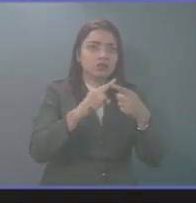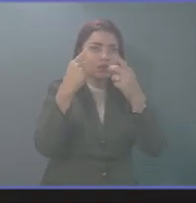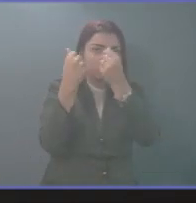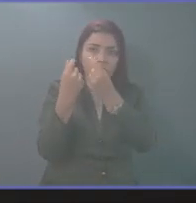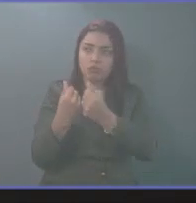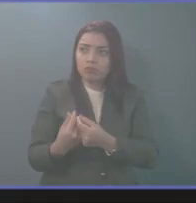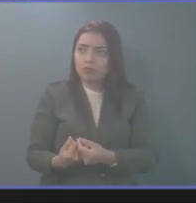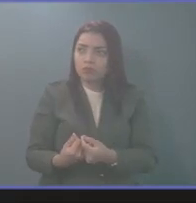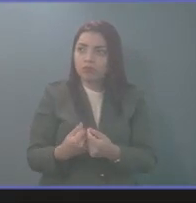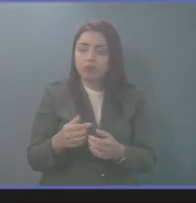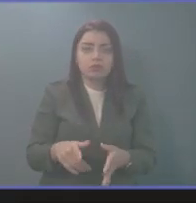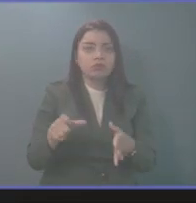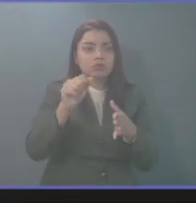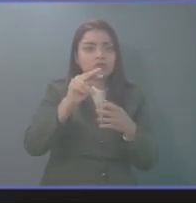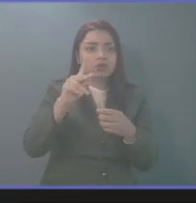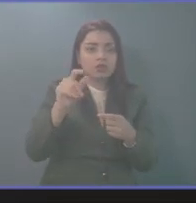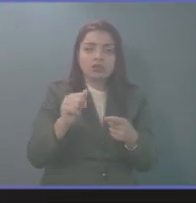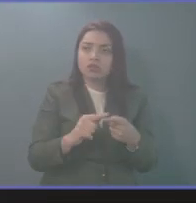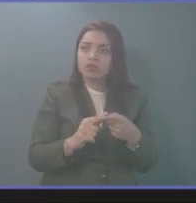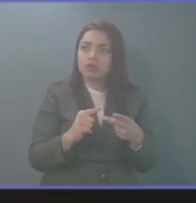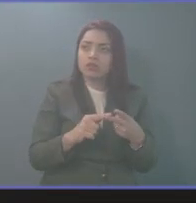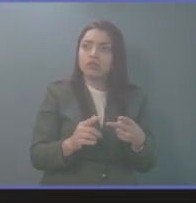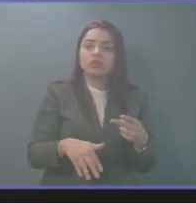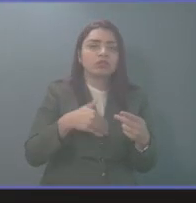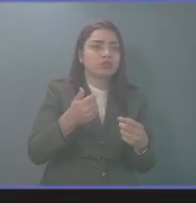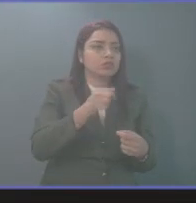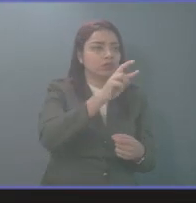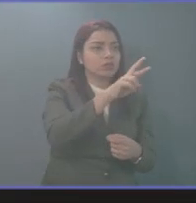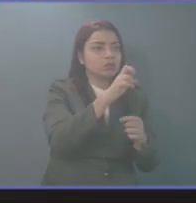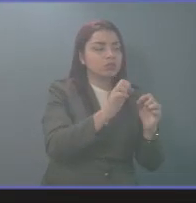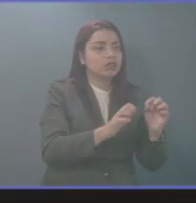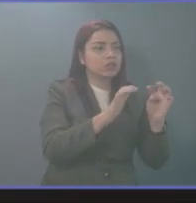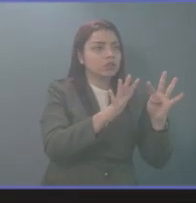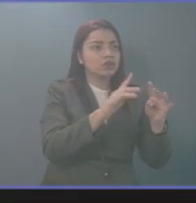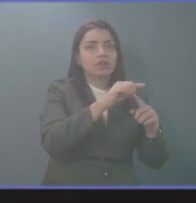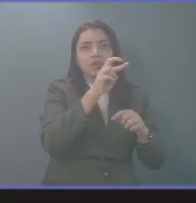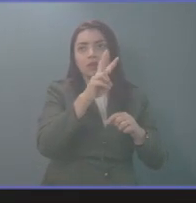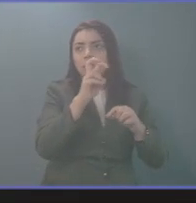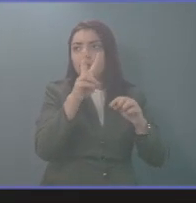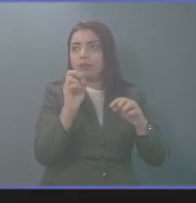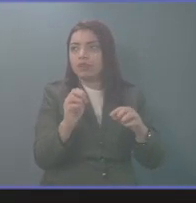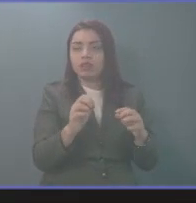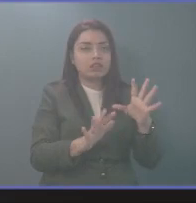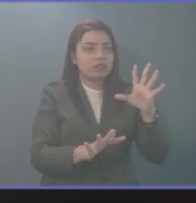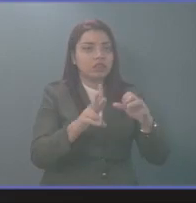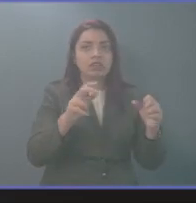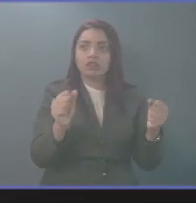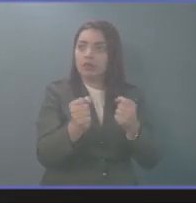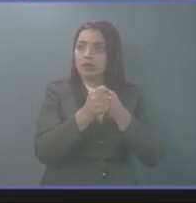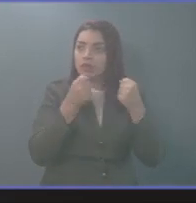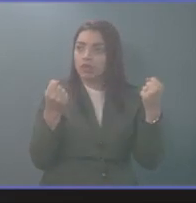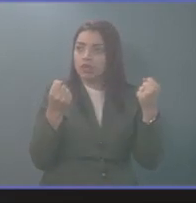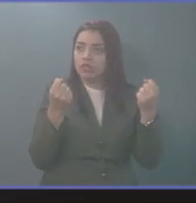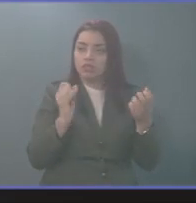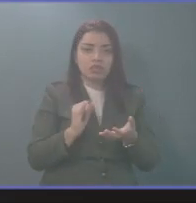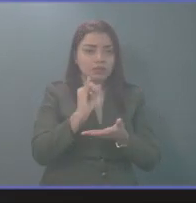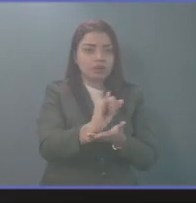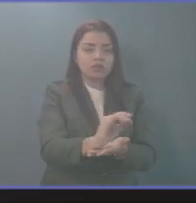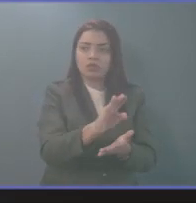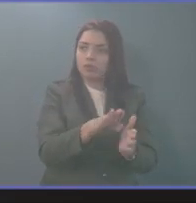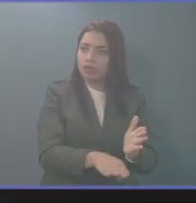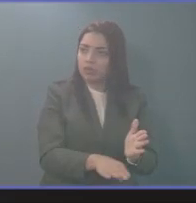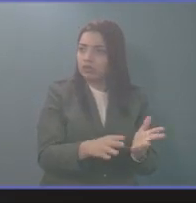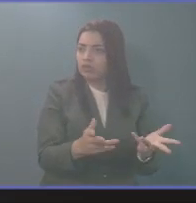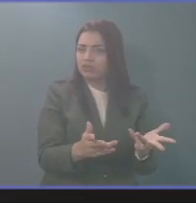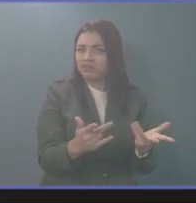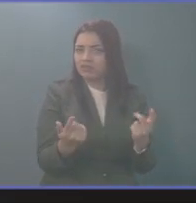presupuesto para ANDA. Un presupuesto donde viene del 2019 al 2020, 13 millones de dólares menos en inversión. Aquí sería